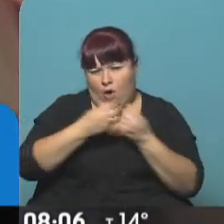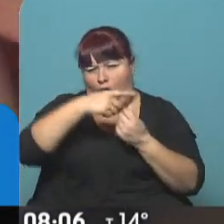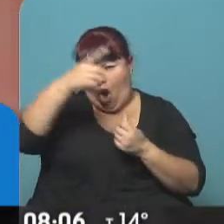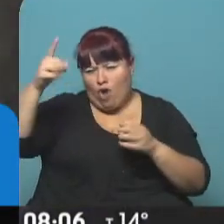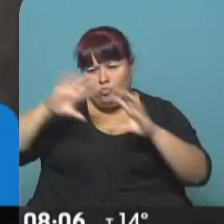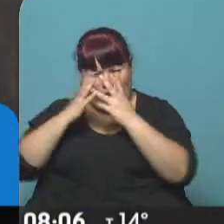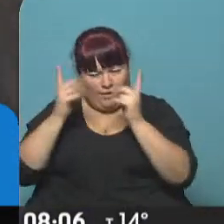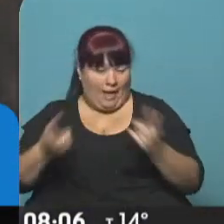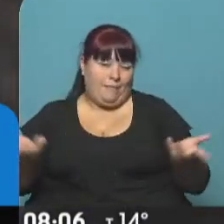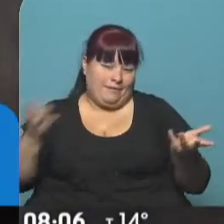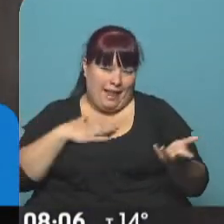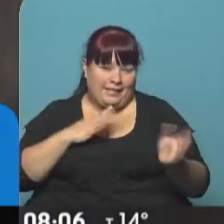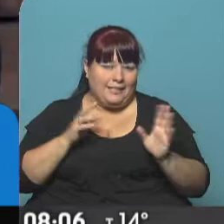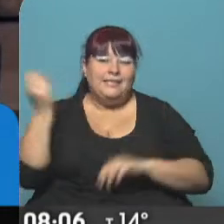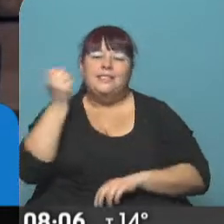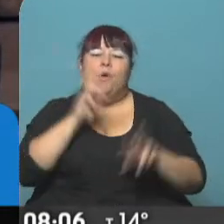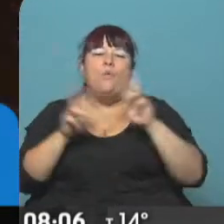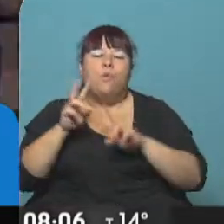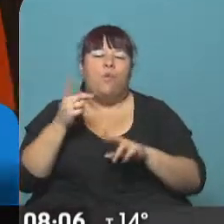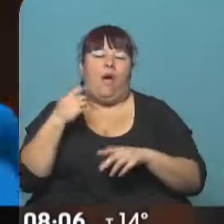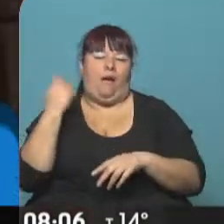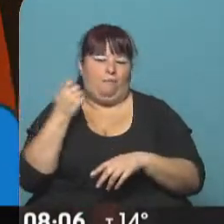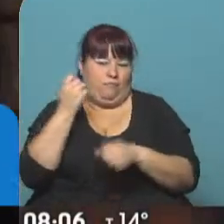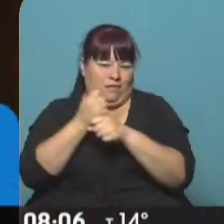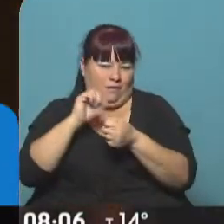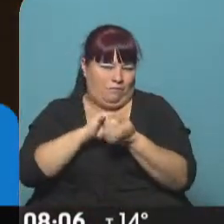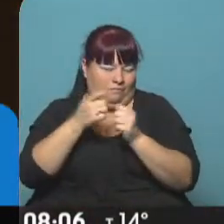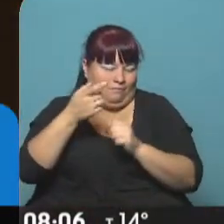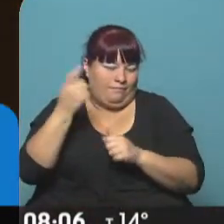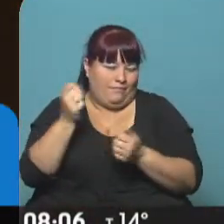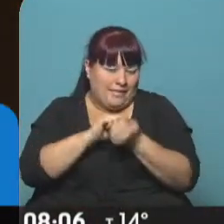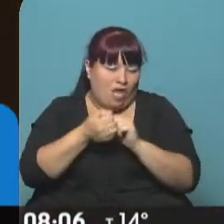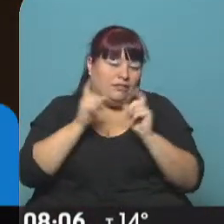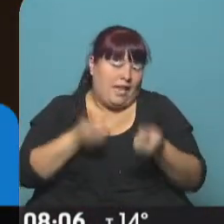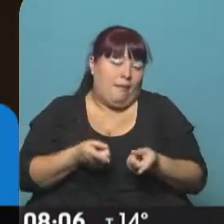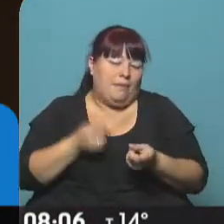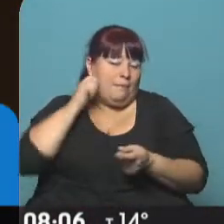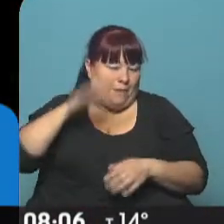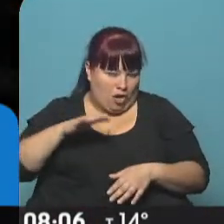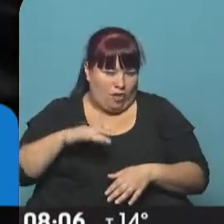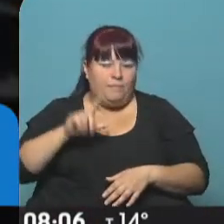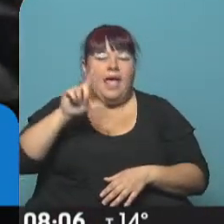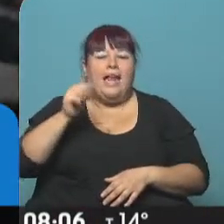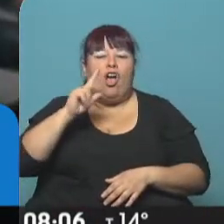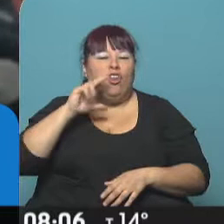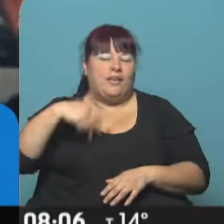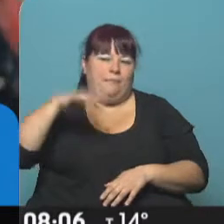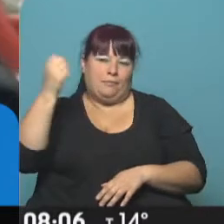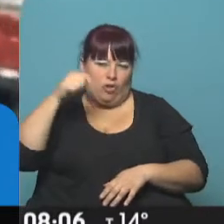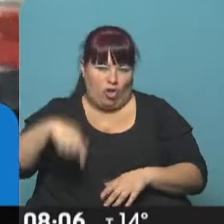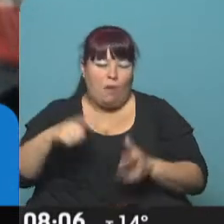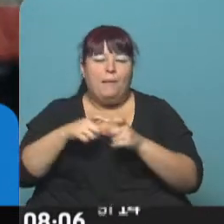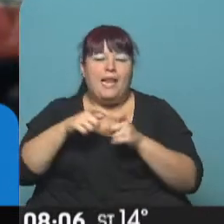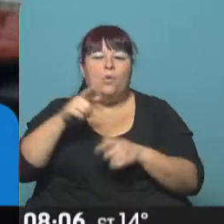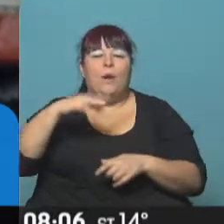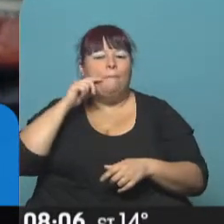otras ciudades del mundo, lamentablemente buscando la oferta sexual que a veces hasta incluye menores. La Cordillera, gran estreno del día de hoy. La película